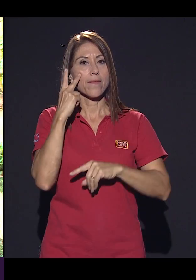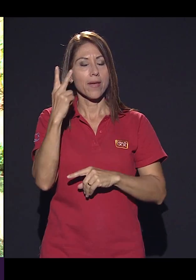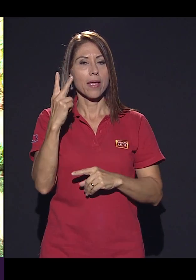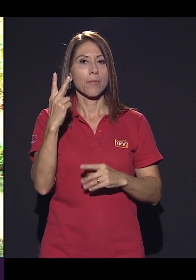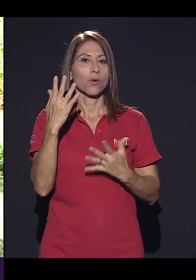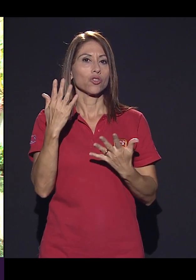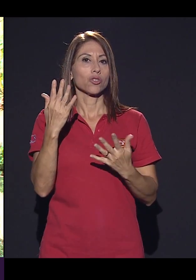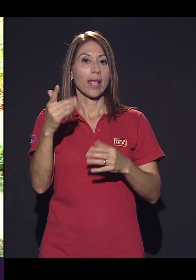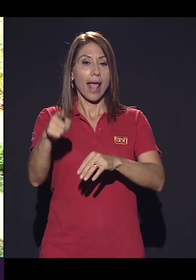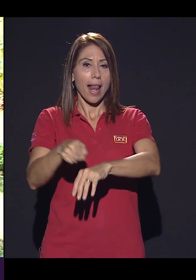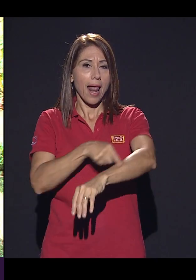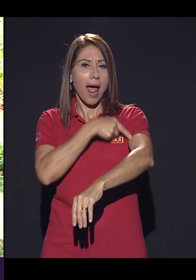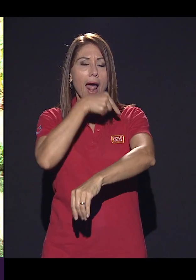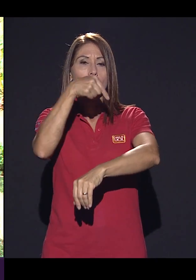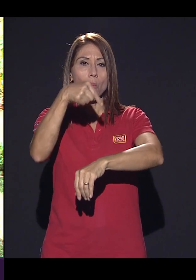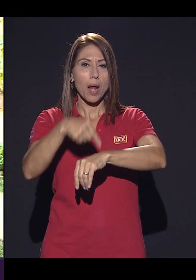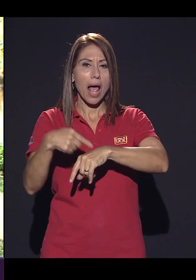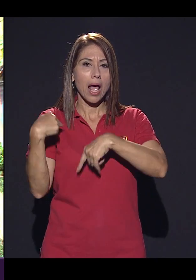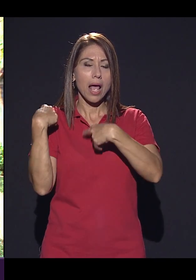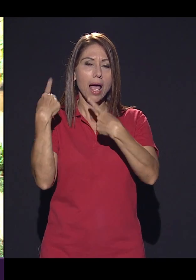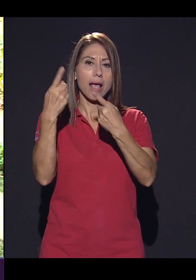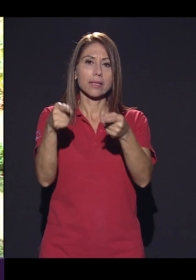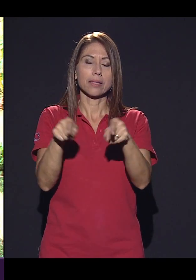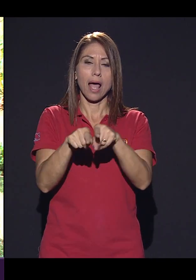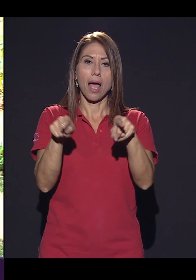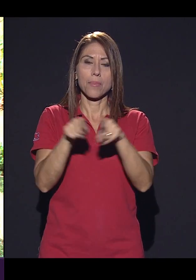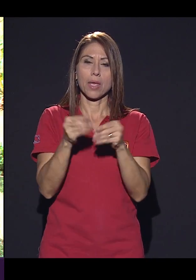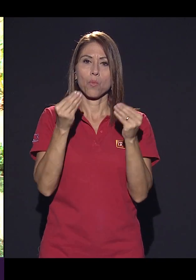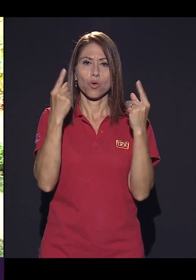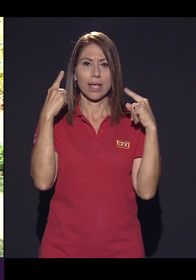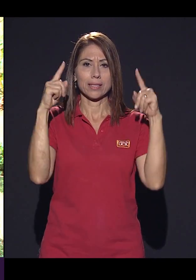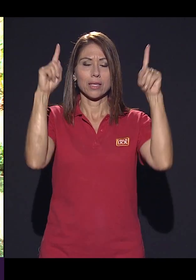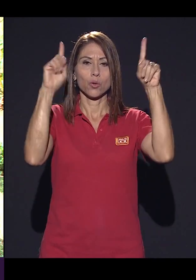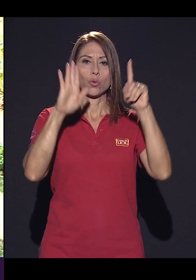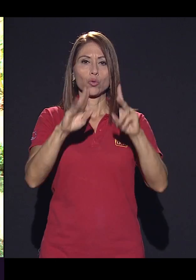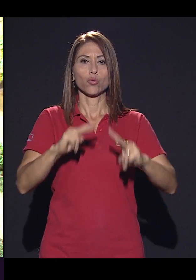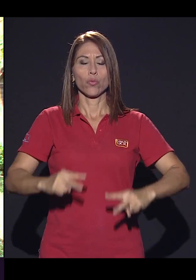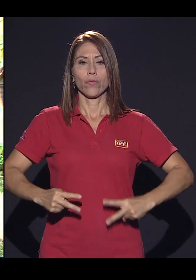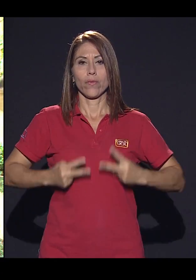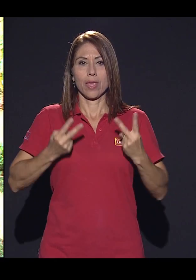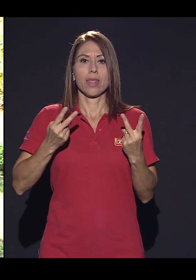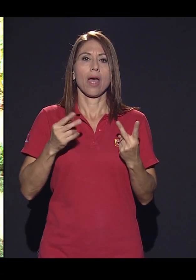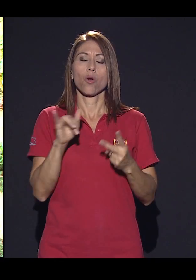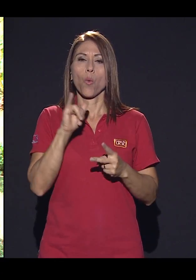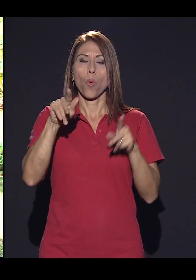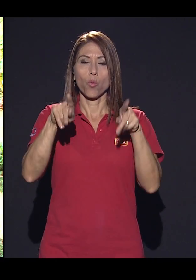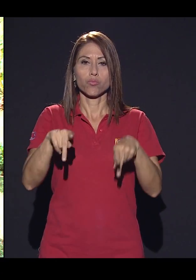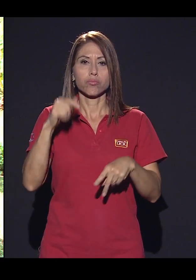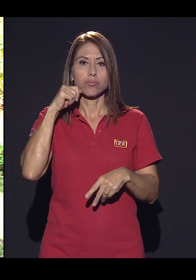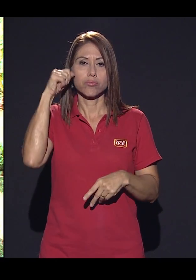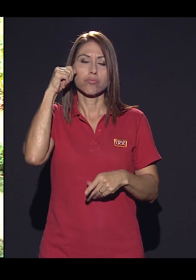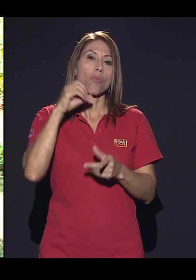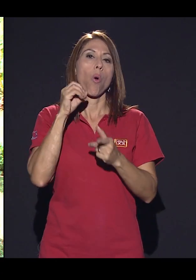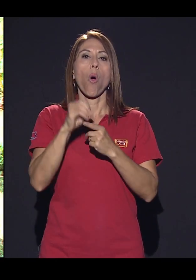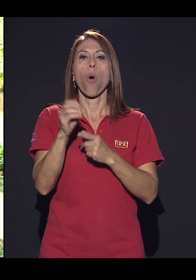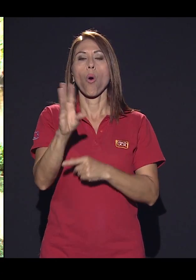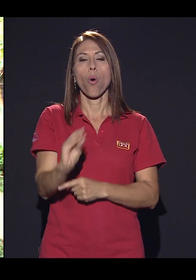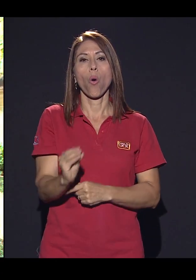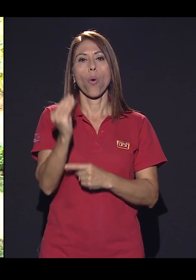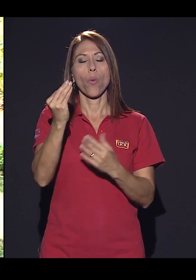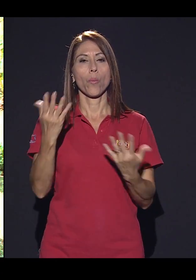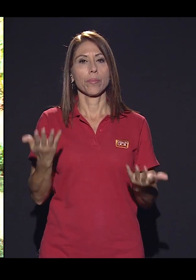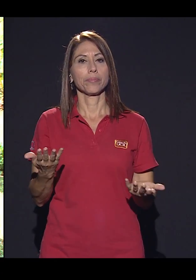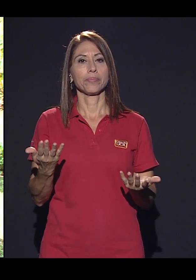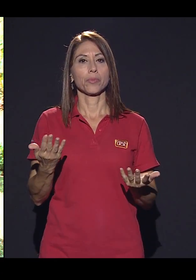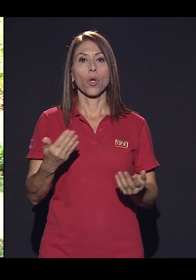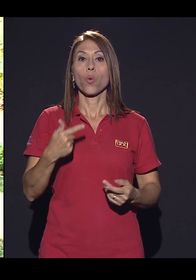y vemos que al largo plazo también son muy exitosos en su vida como adultos